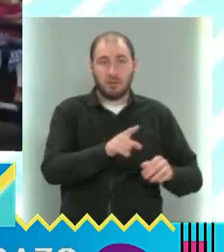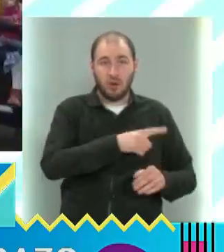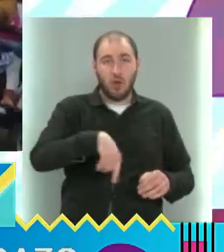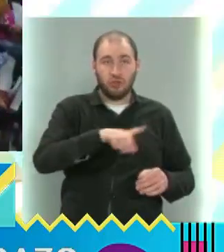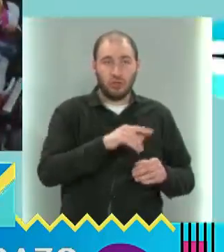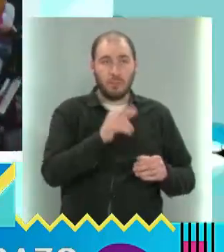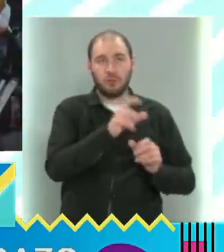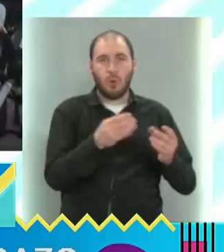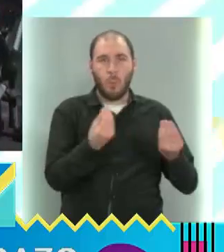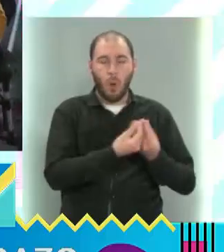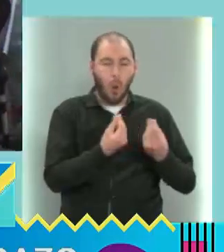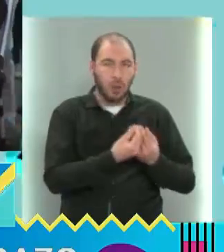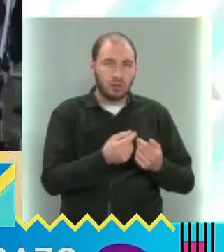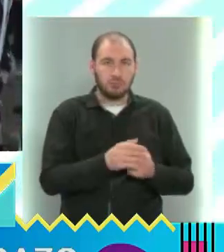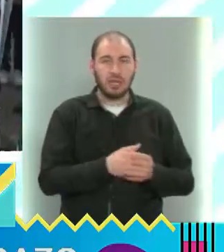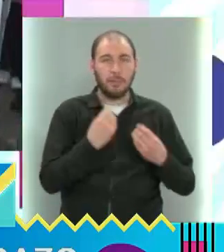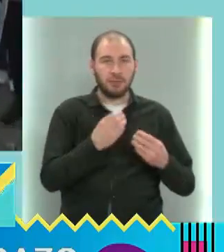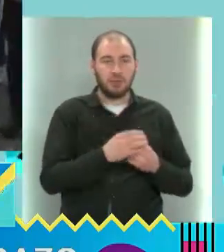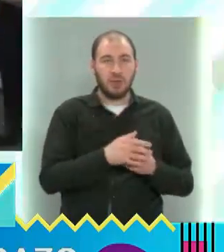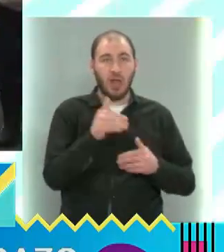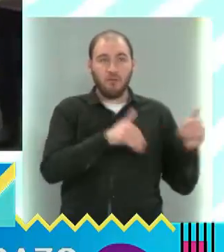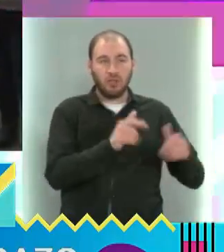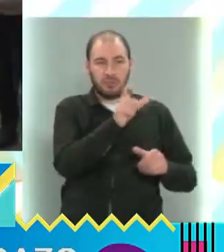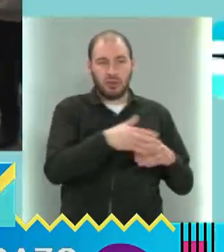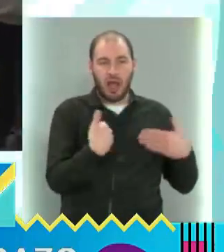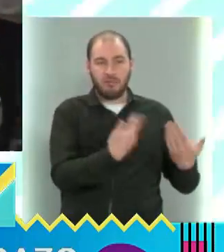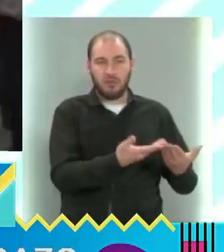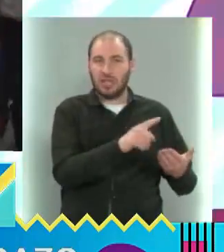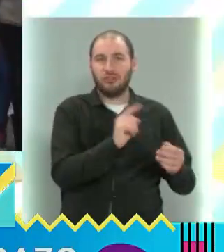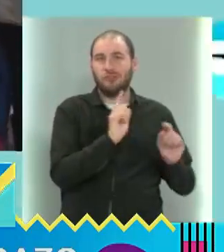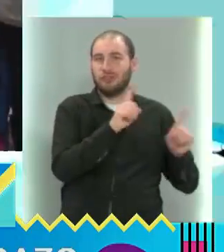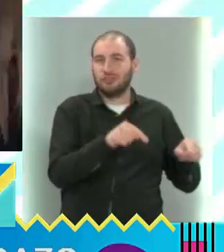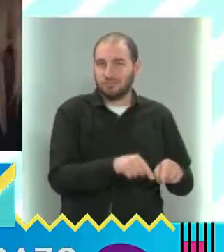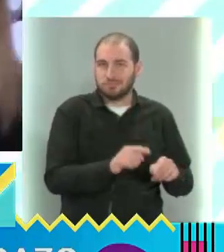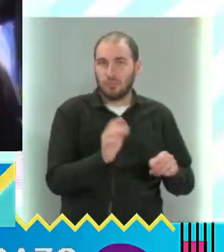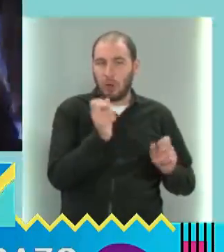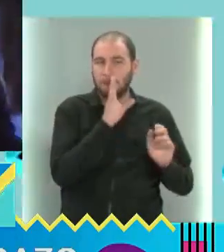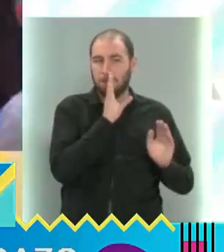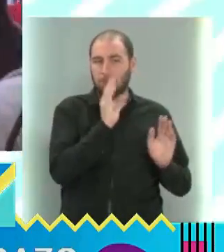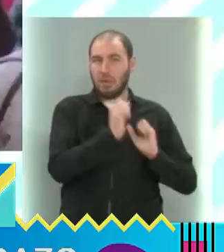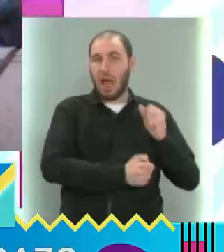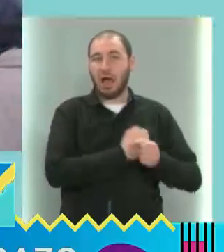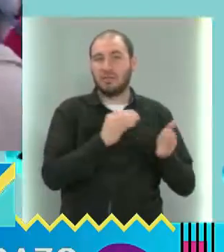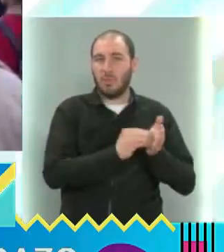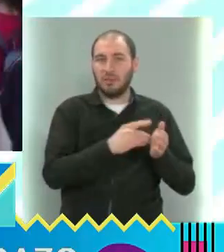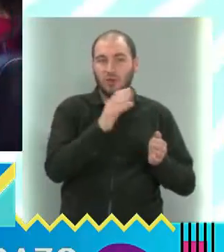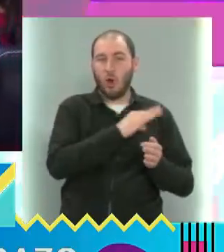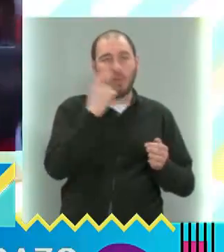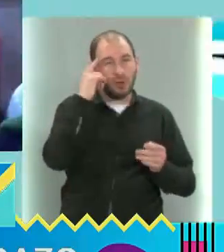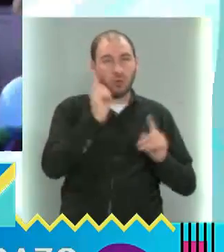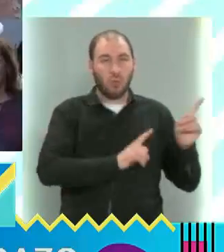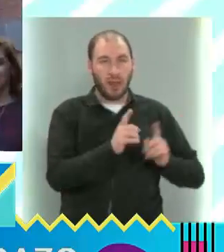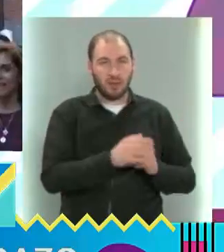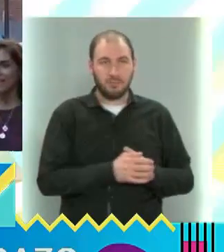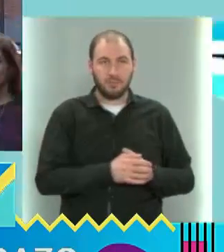o sea, muchos nos encontramos con que habíamos votado gente que no sabía o no había dicho nada hasta el momento que pensaba.